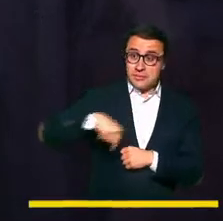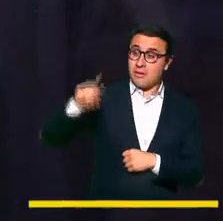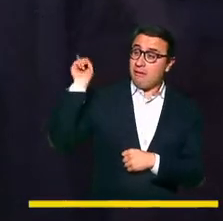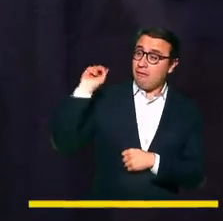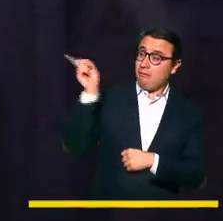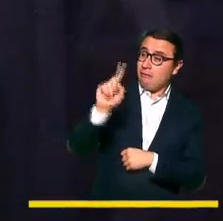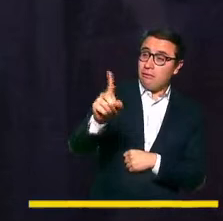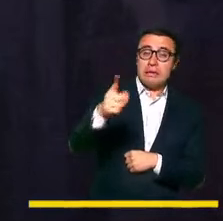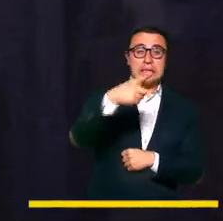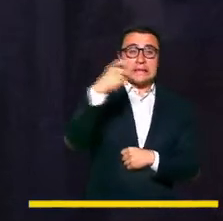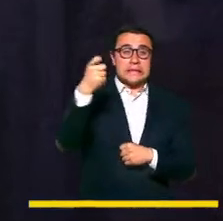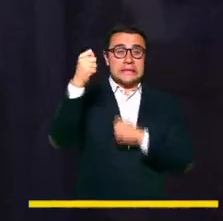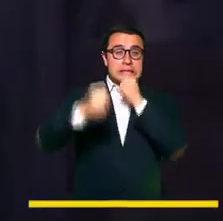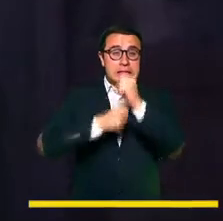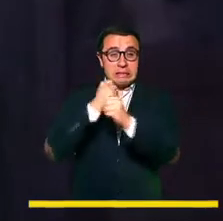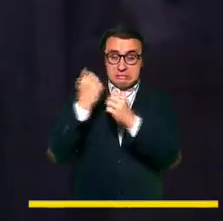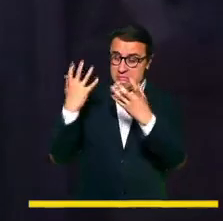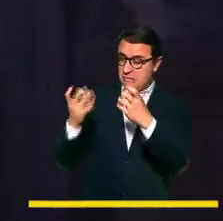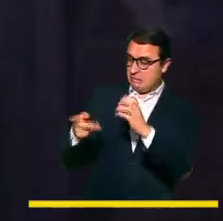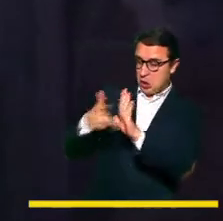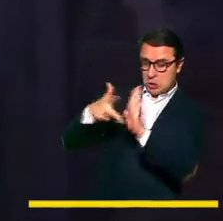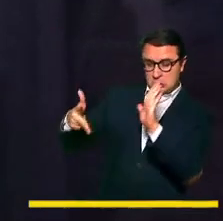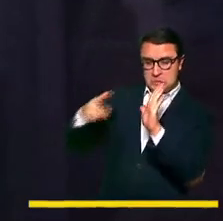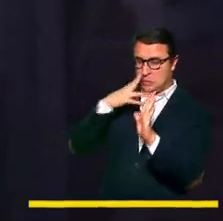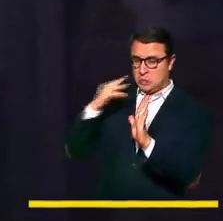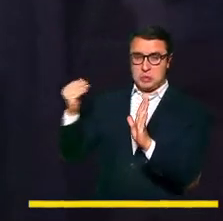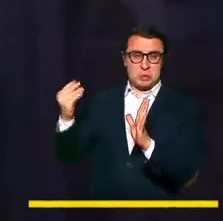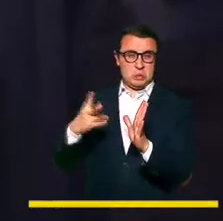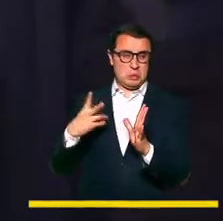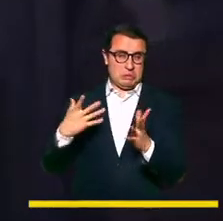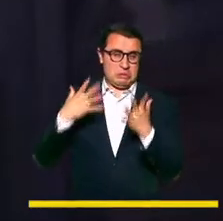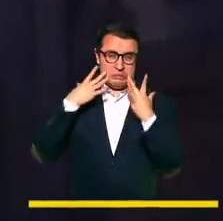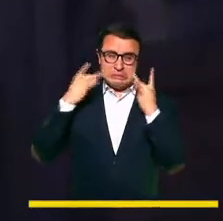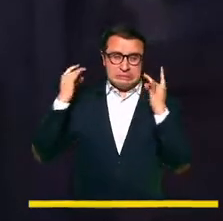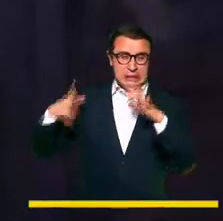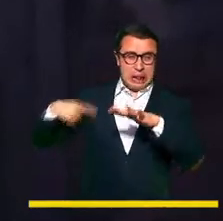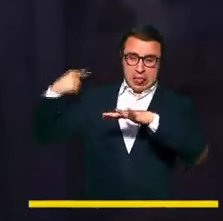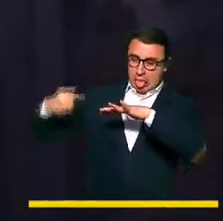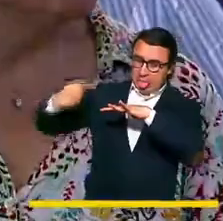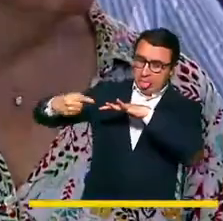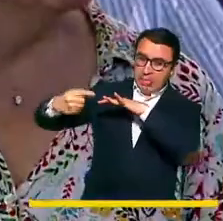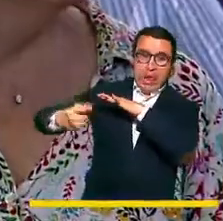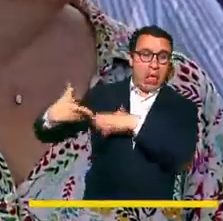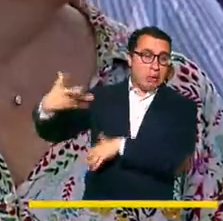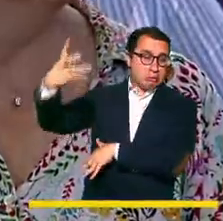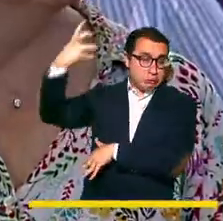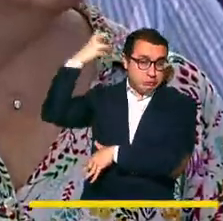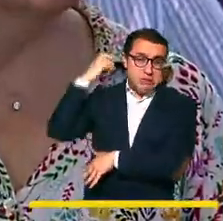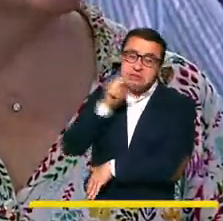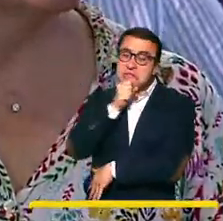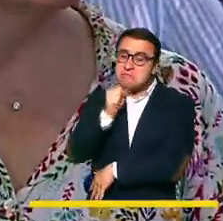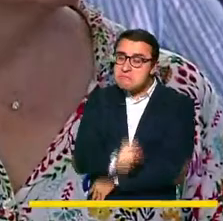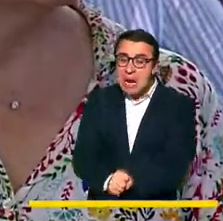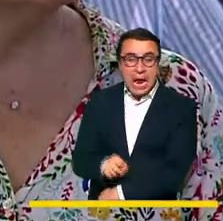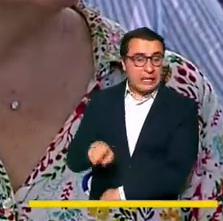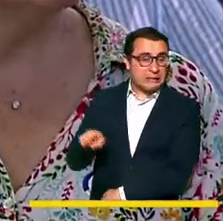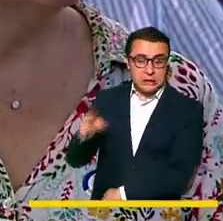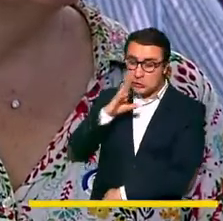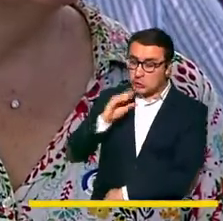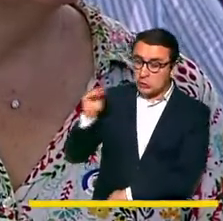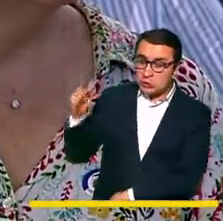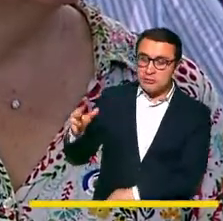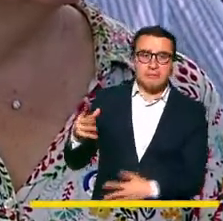acabar esa constitución autoritaria, regoda, atrasada, premoderna, luchas armadas